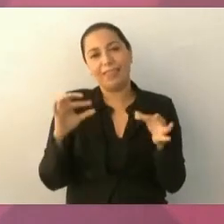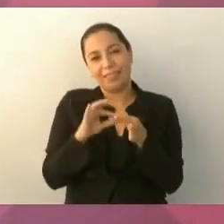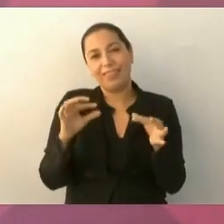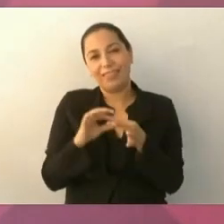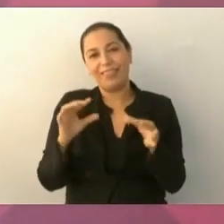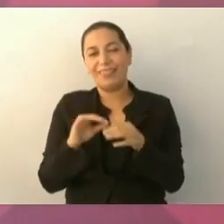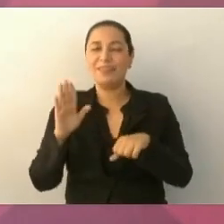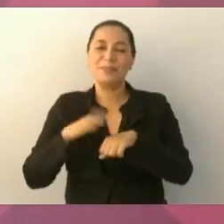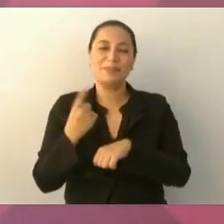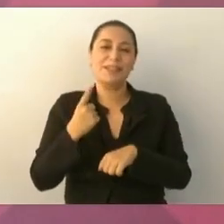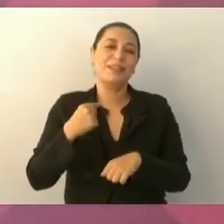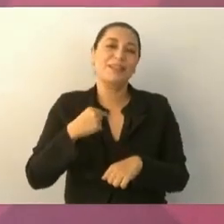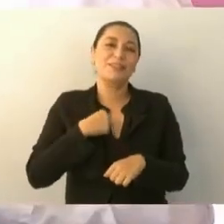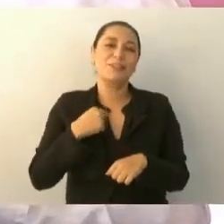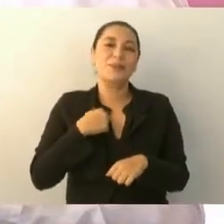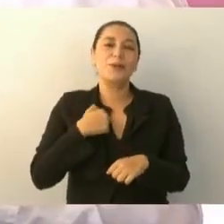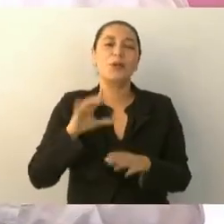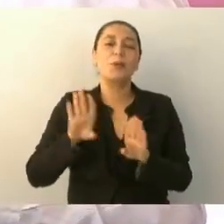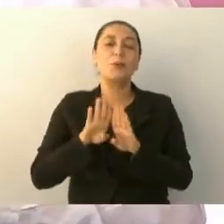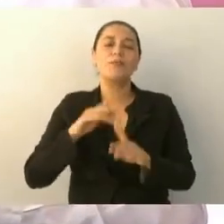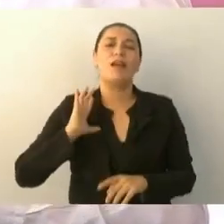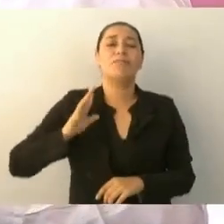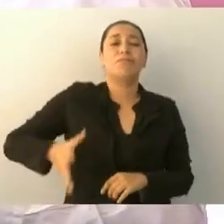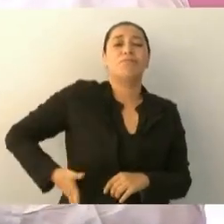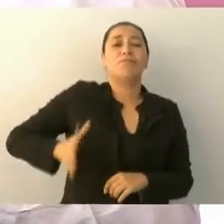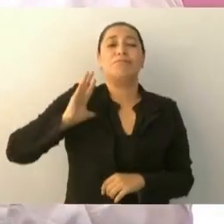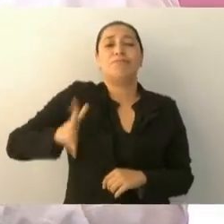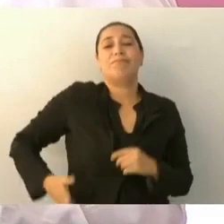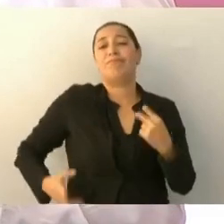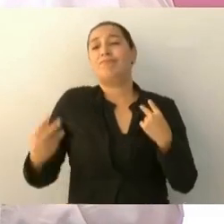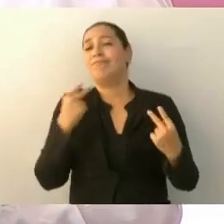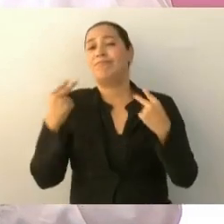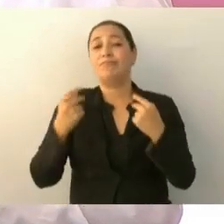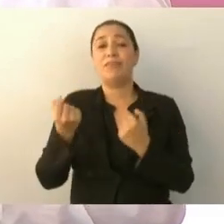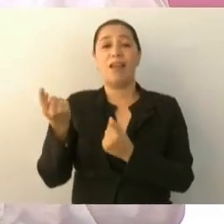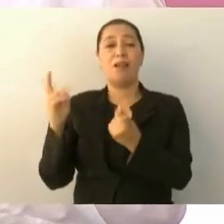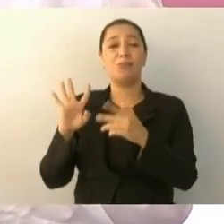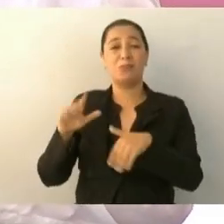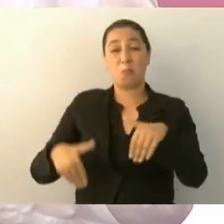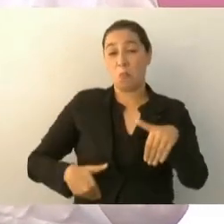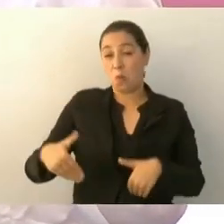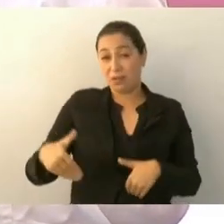soy puro presumir y les molesta mucho a los